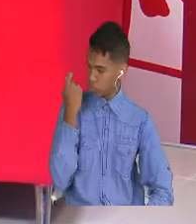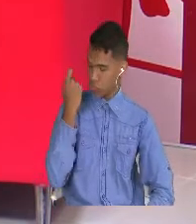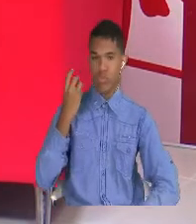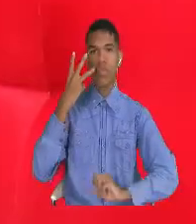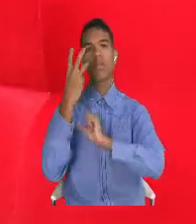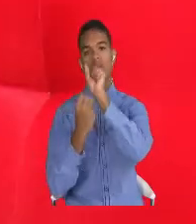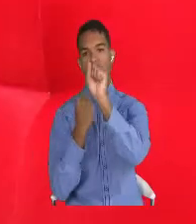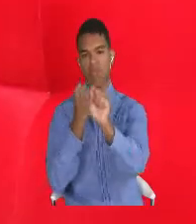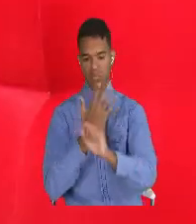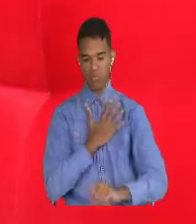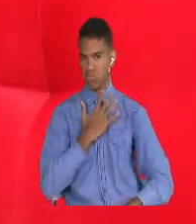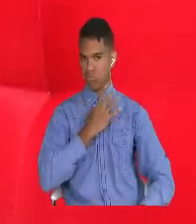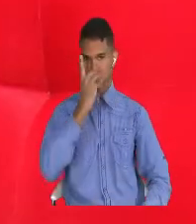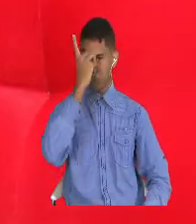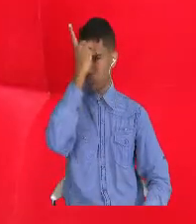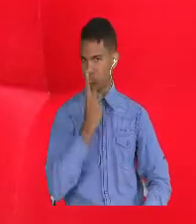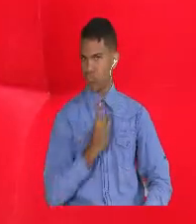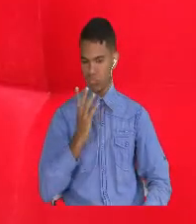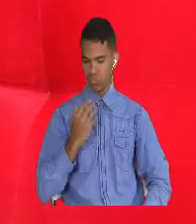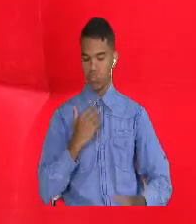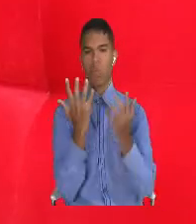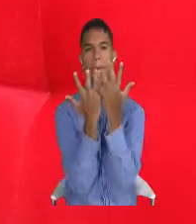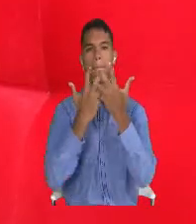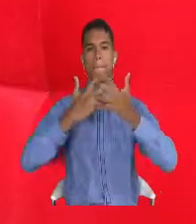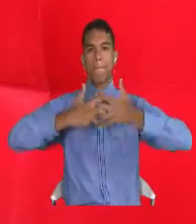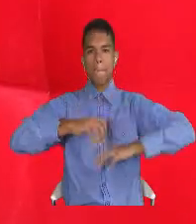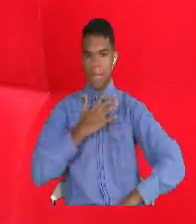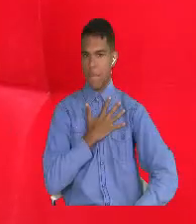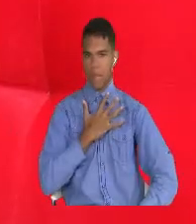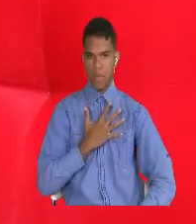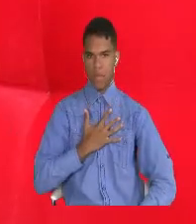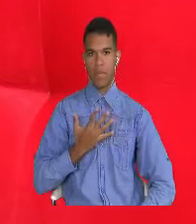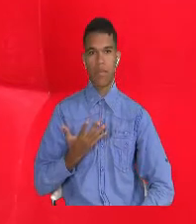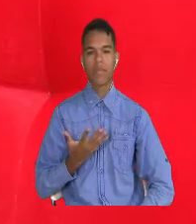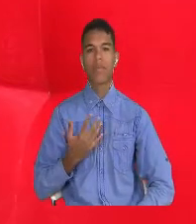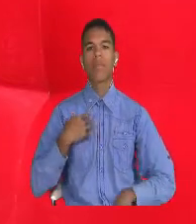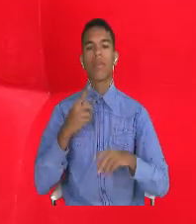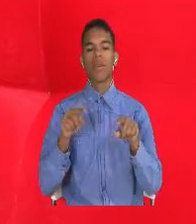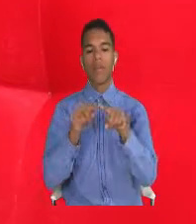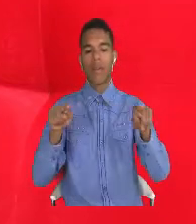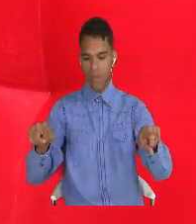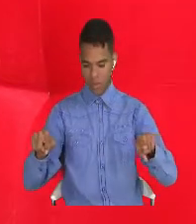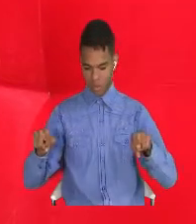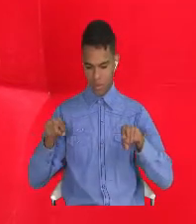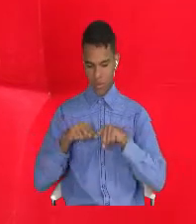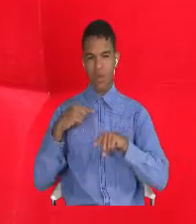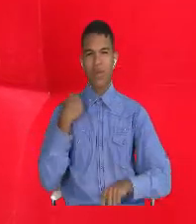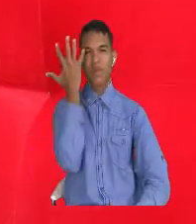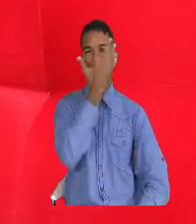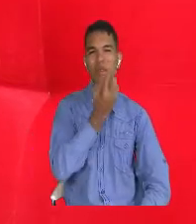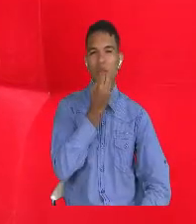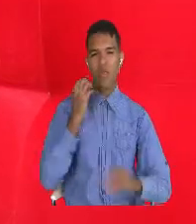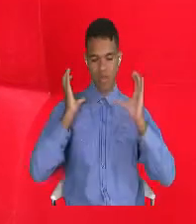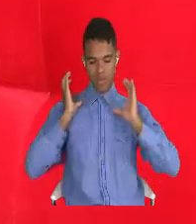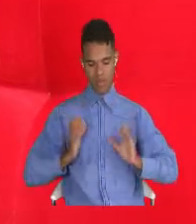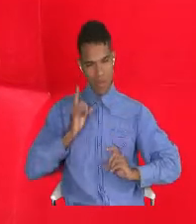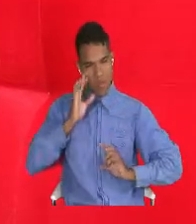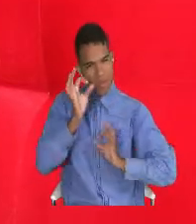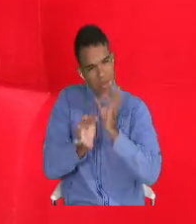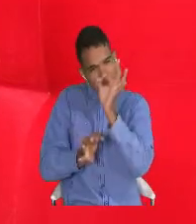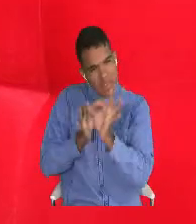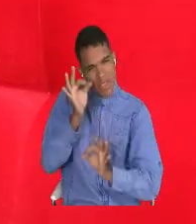decisión de montar mi propia empresa, el Centro de Estética New Body. Decidí tomar esa decisión porque